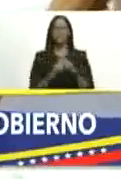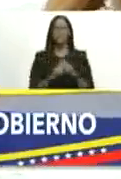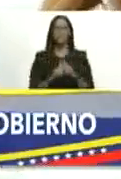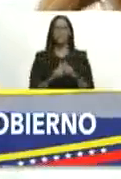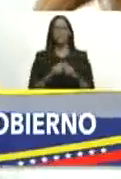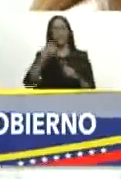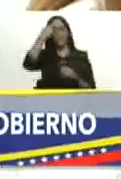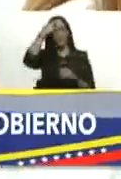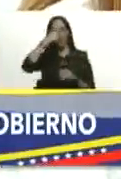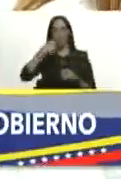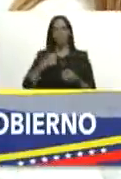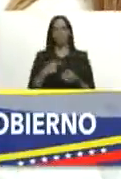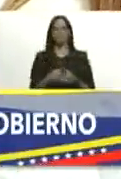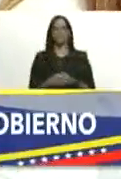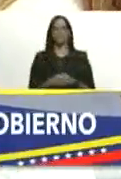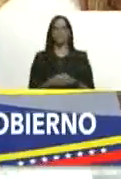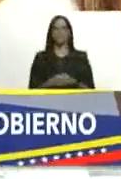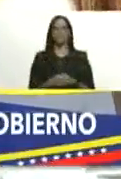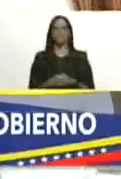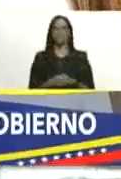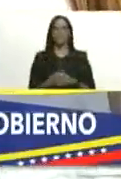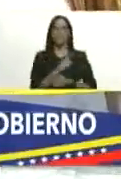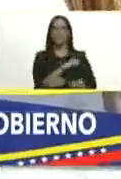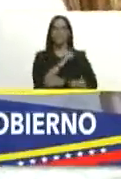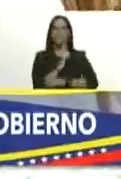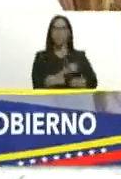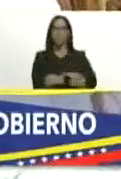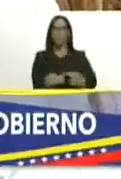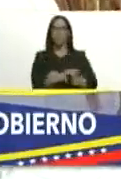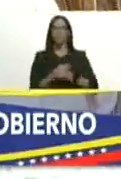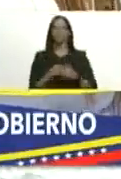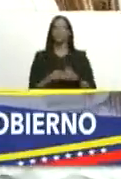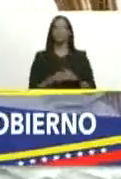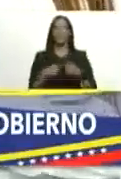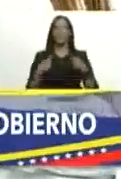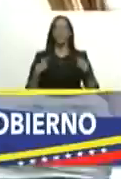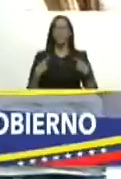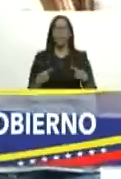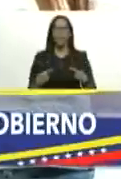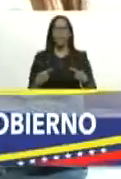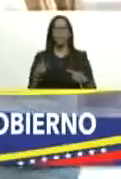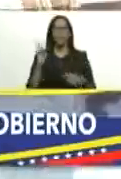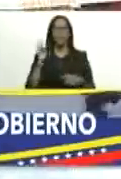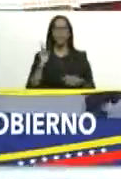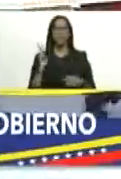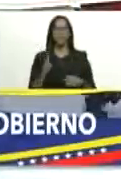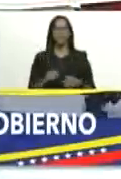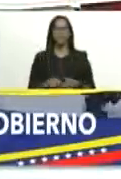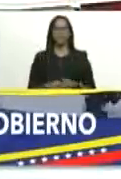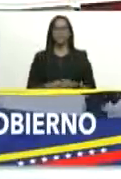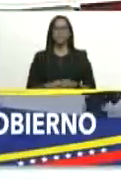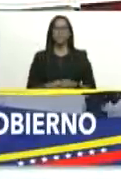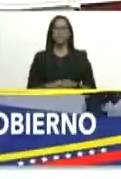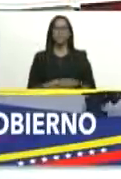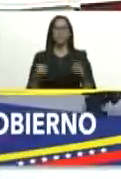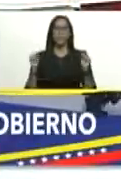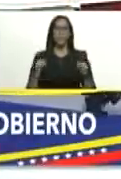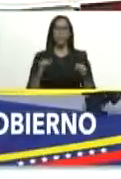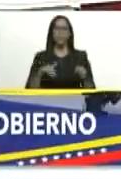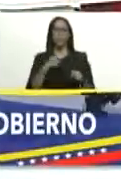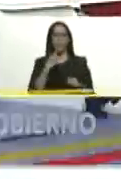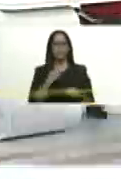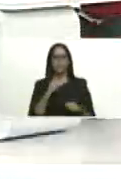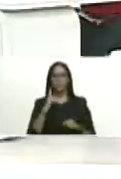para apuntalar el poderoso poder popular de Venezuela. Hoy podemos decir con